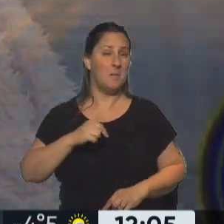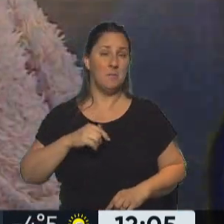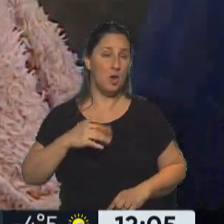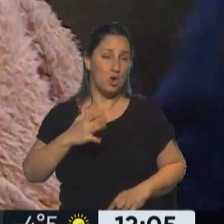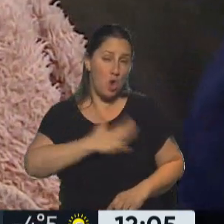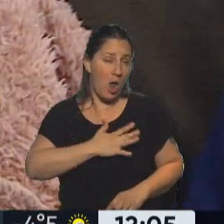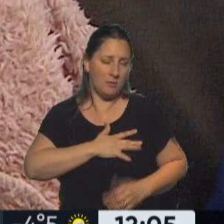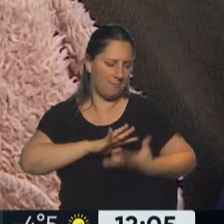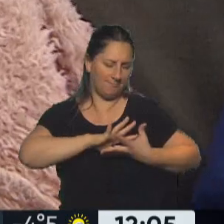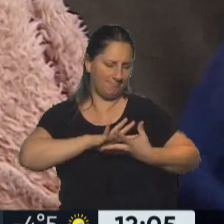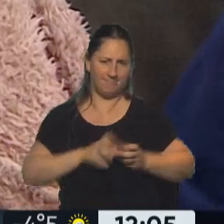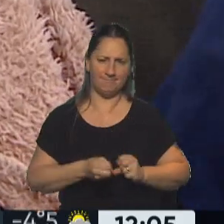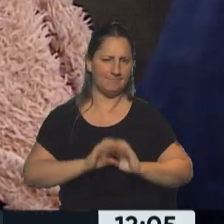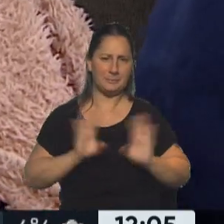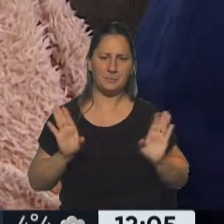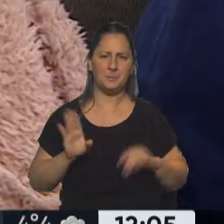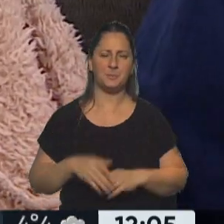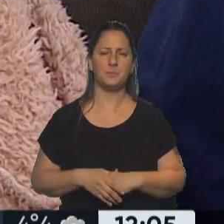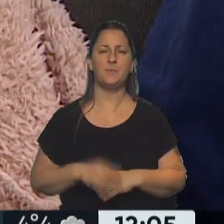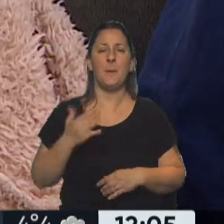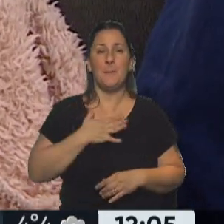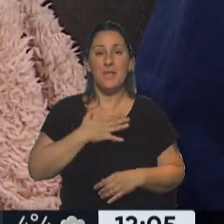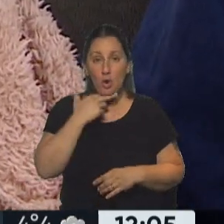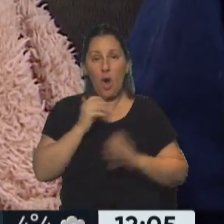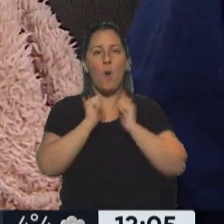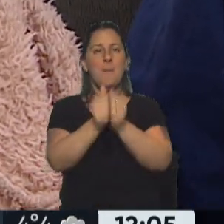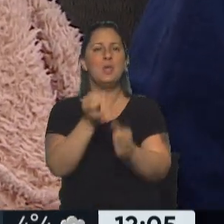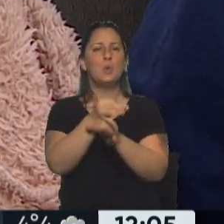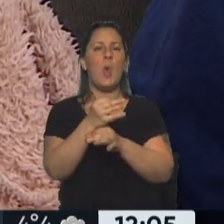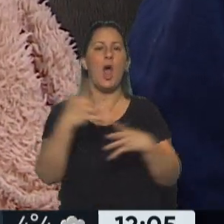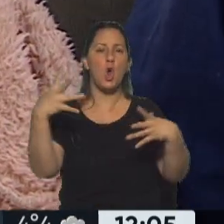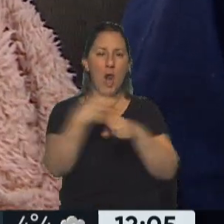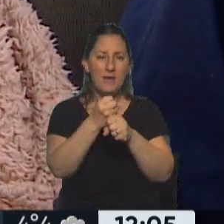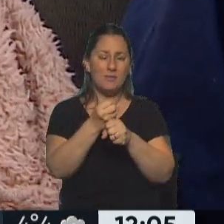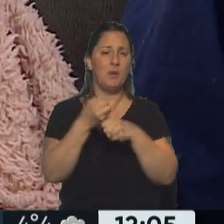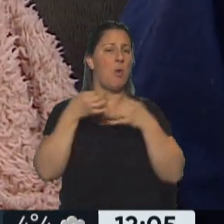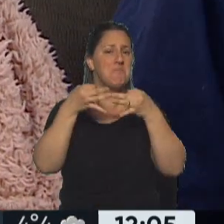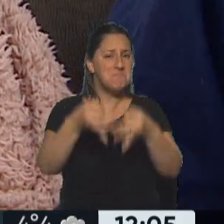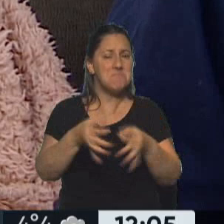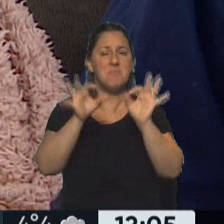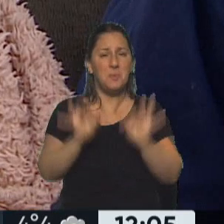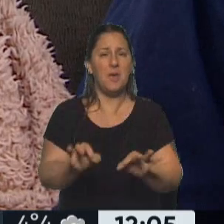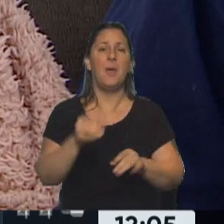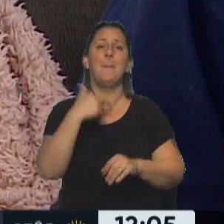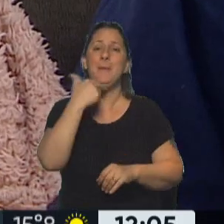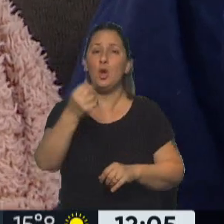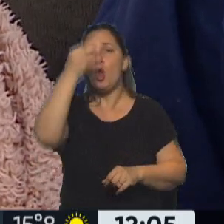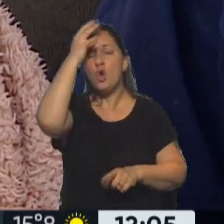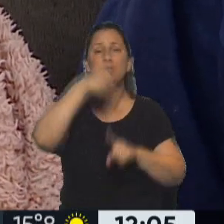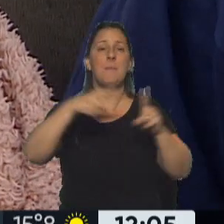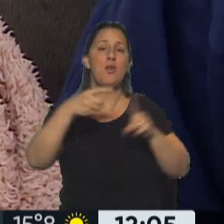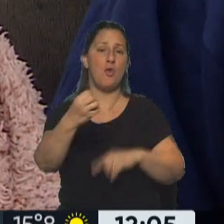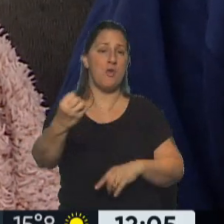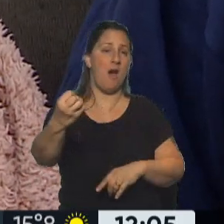destrozado. Porque yo subía en un colectivo de mi hijo enterito. A las 2 del mediodía él me mandó un mensaje